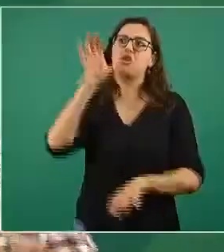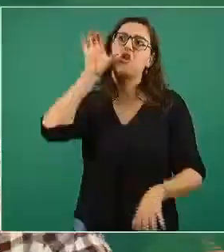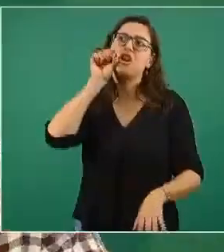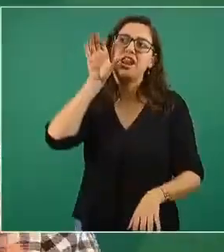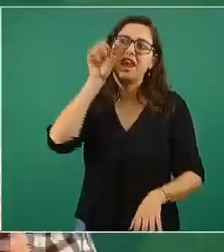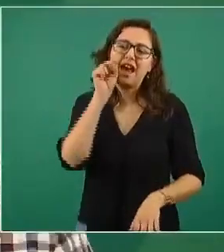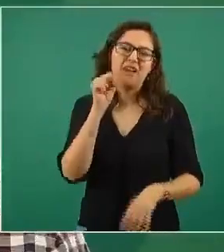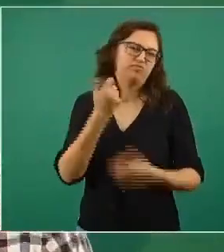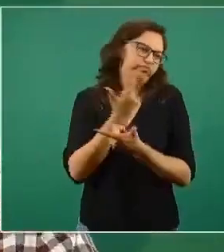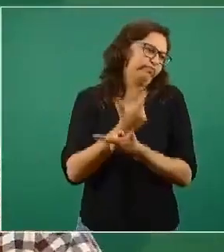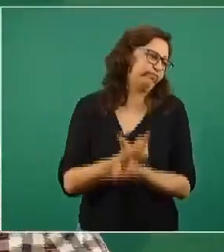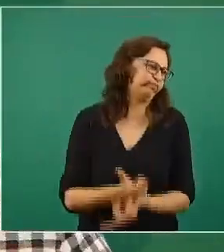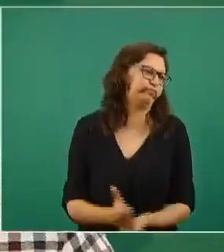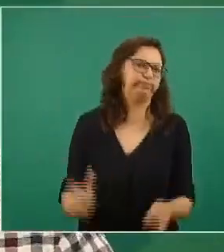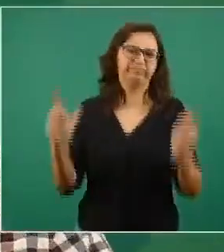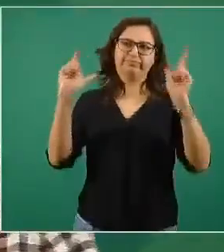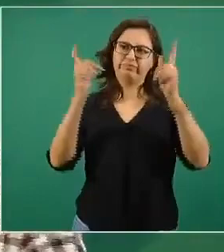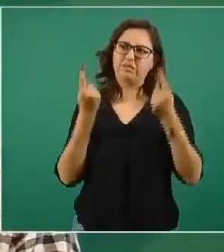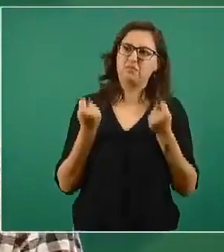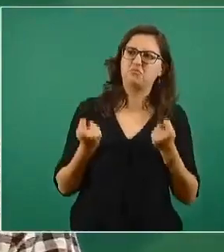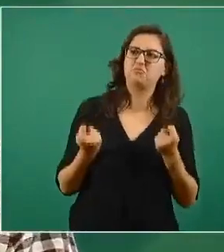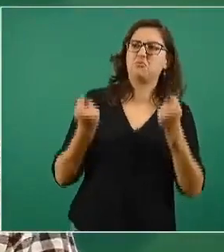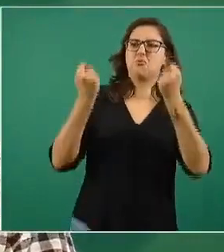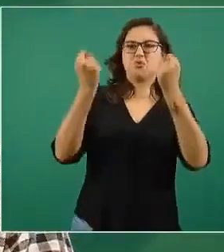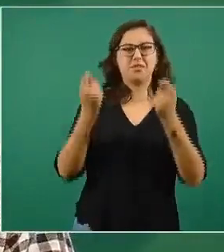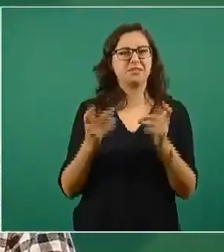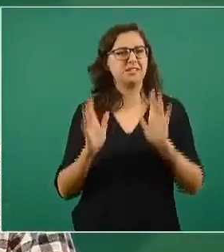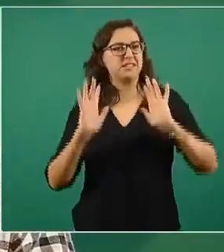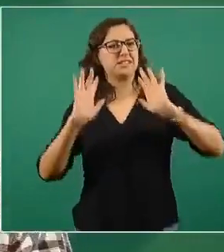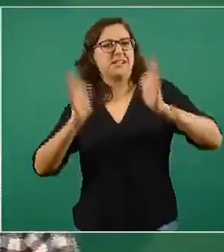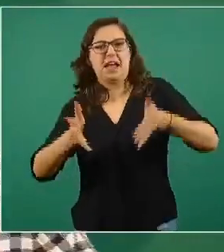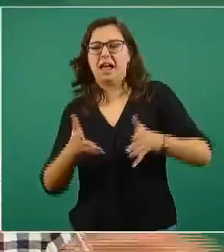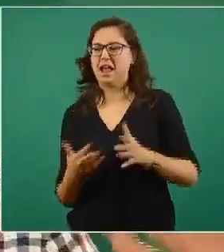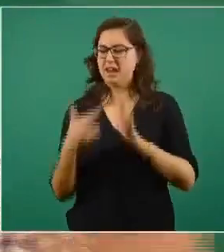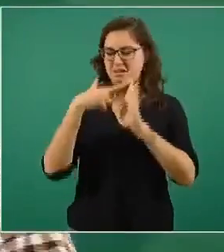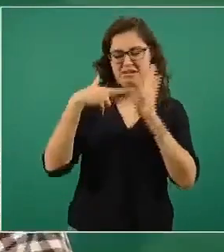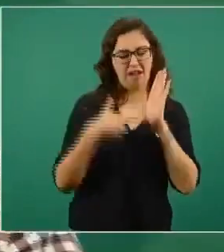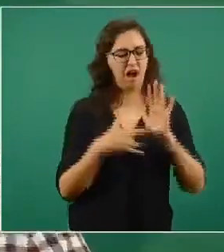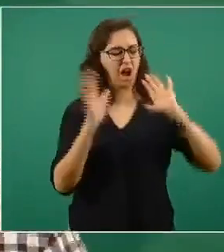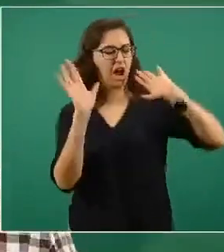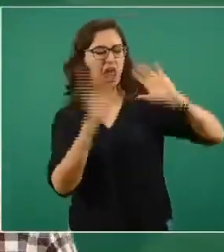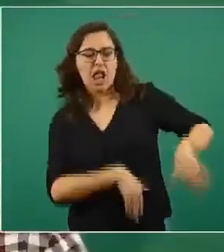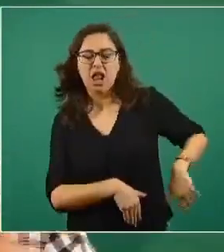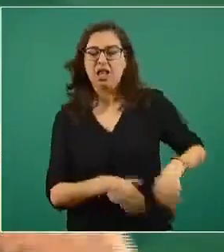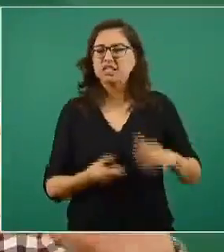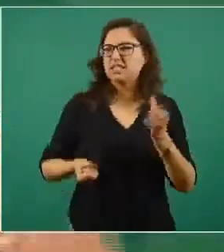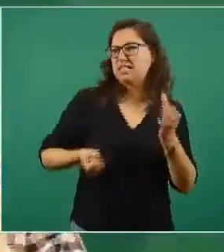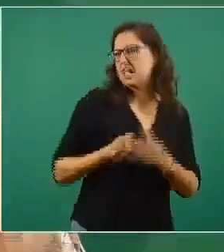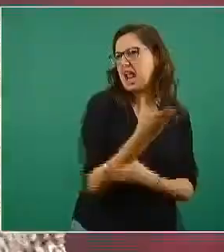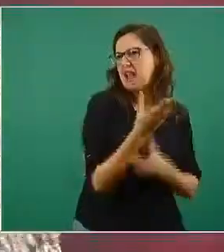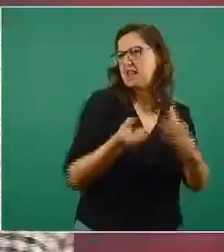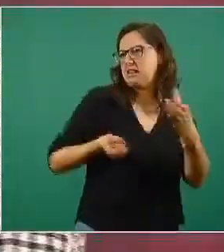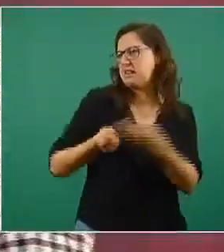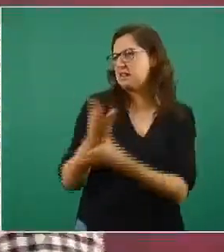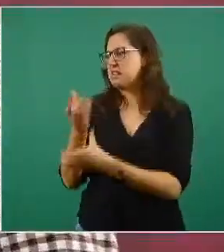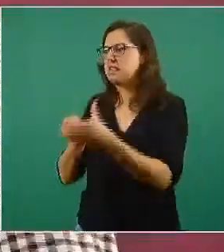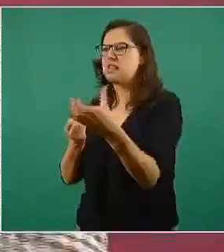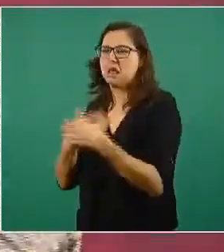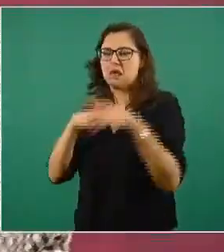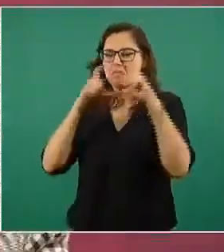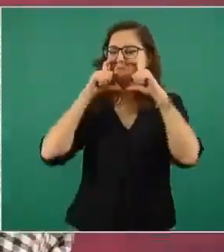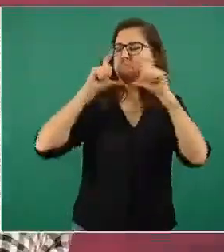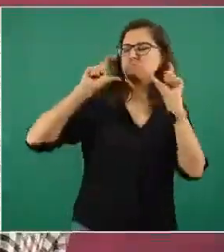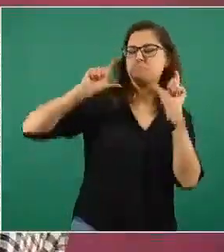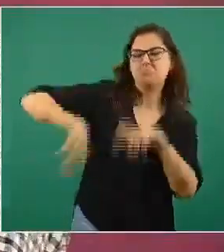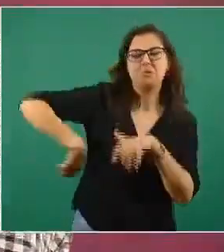desbocarnos, no llevar a relajar las medidas de prevención, salir masivamente de casa, dejar de usar el